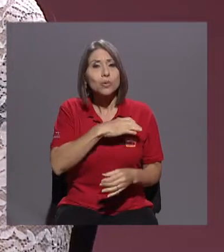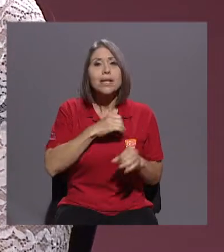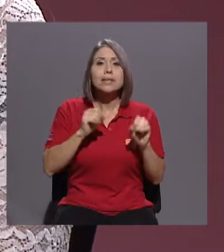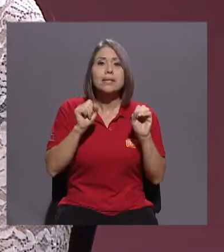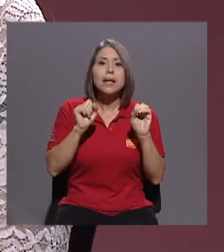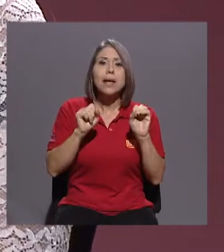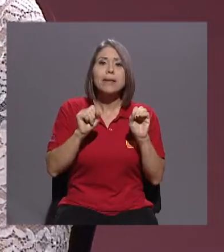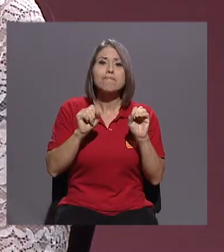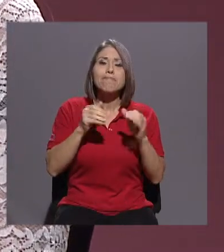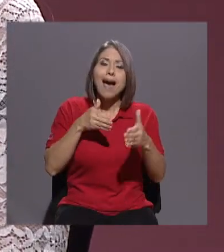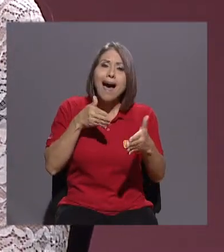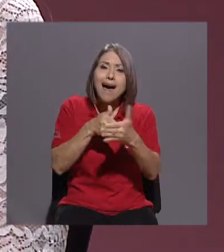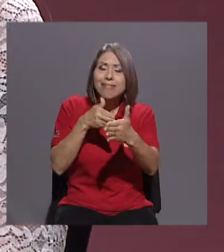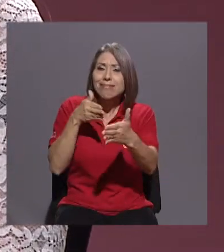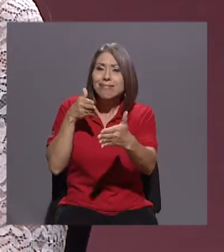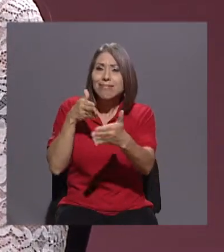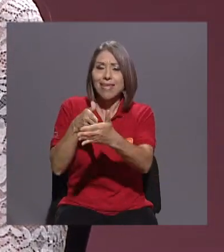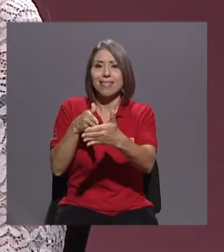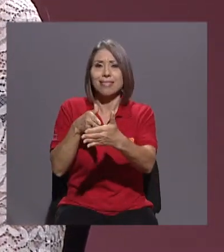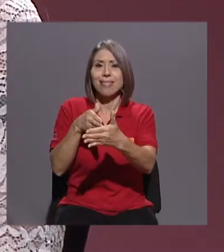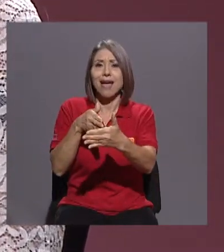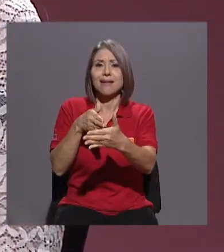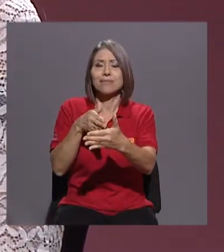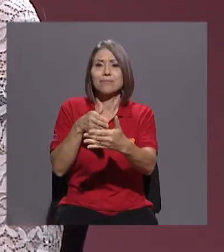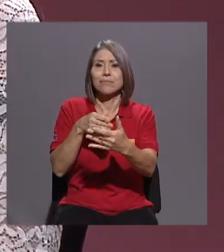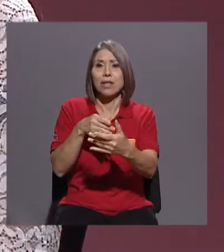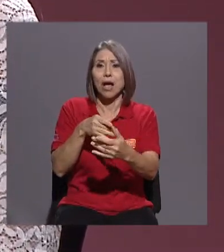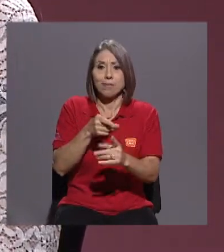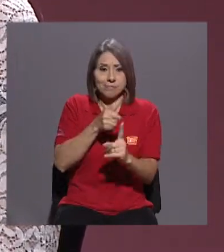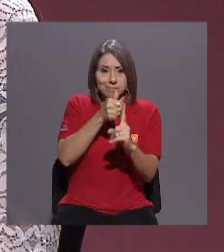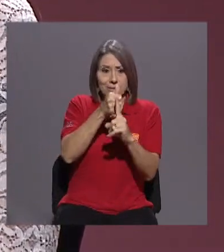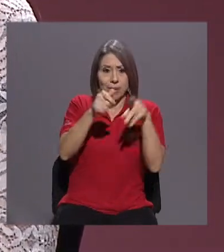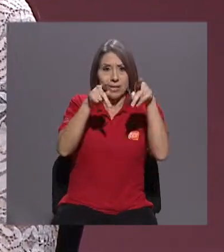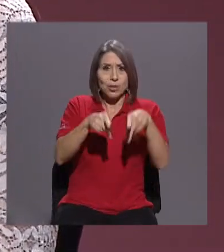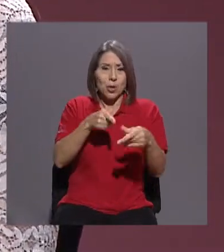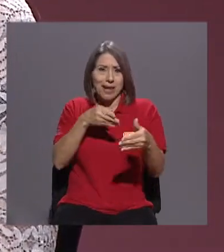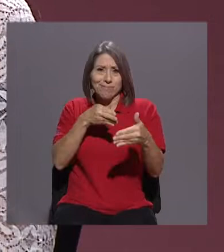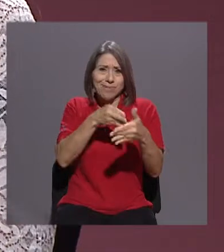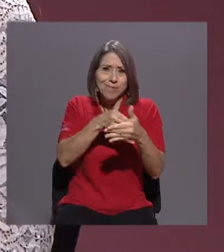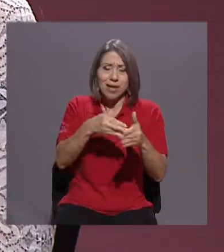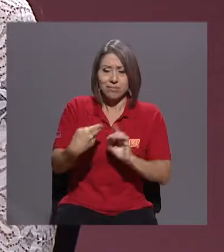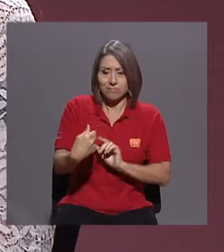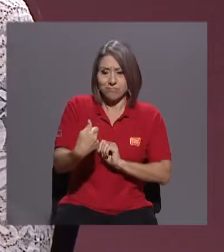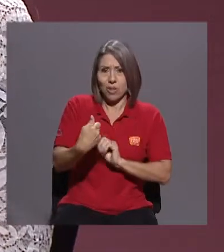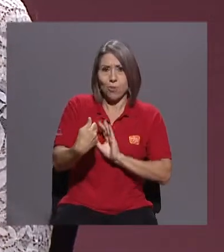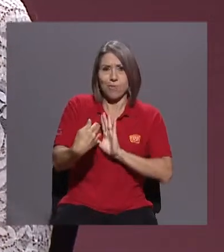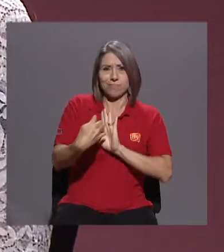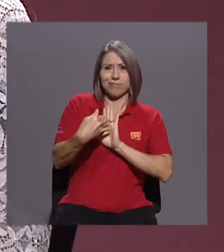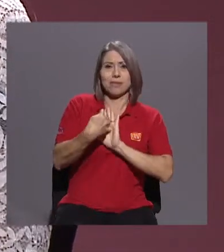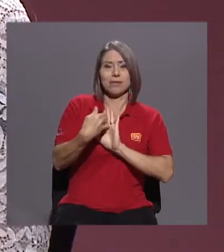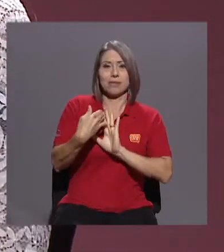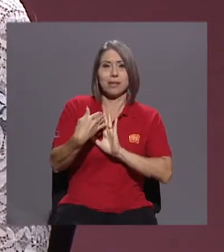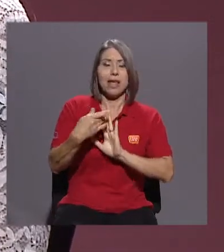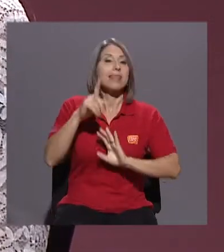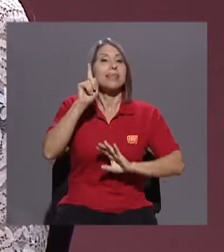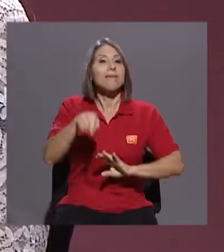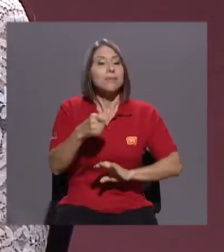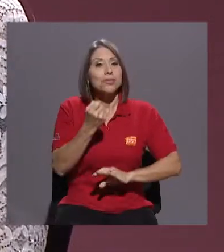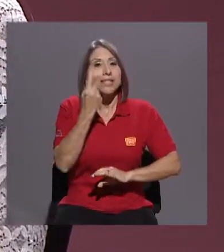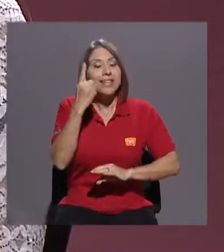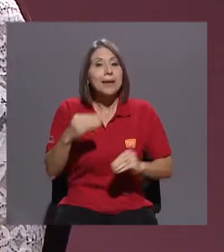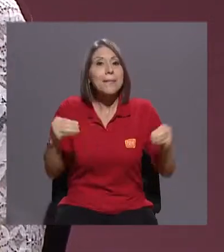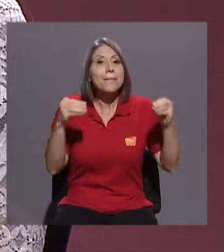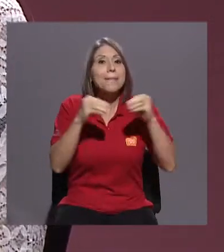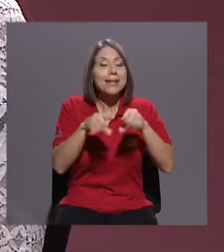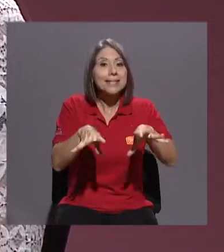Condiciones Que pueden Atentan De autodaño Entonces aquí Tenemos que tener Muy claro Que